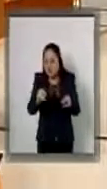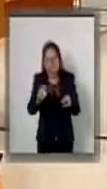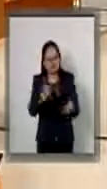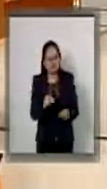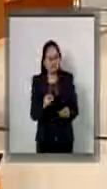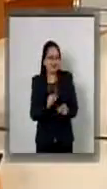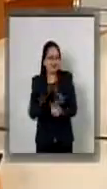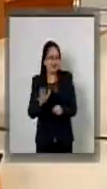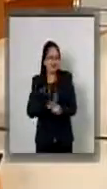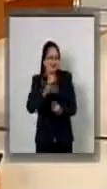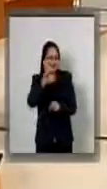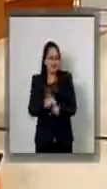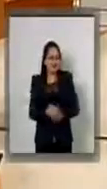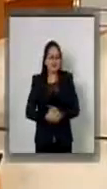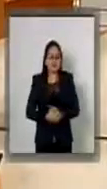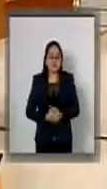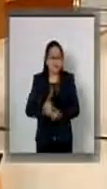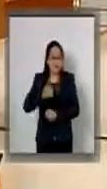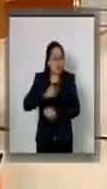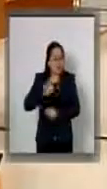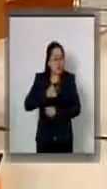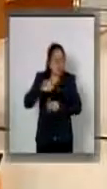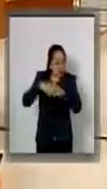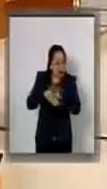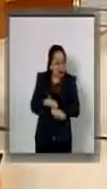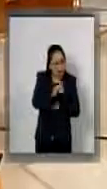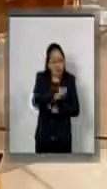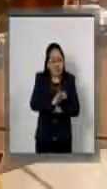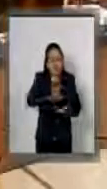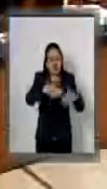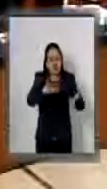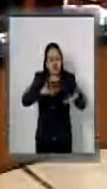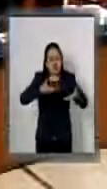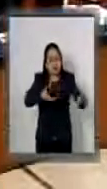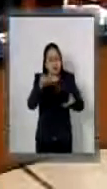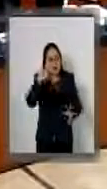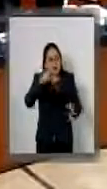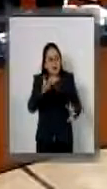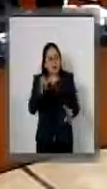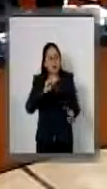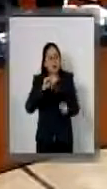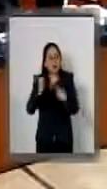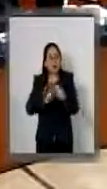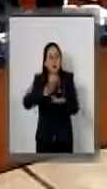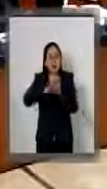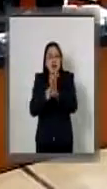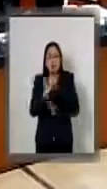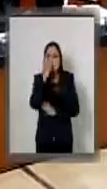Esta normalización de las Fuerzas Armadas a las calles para realizar tareas de policía,